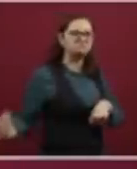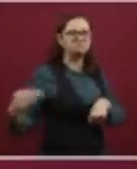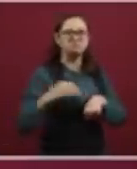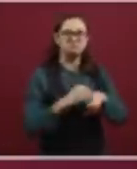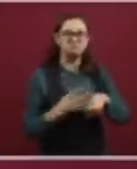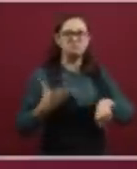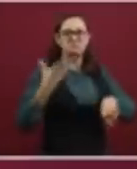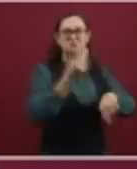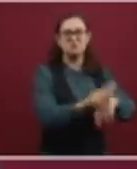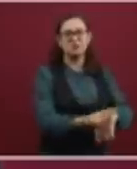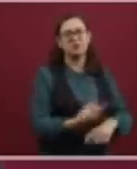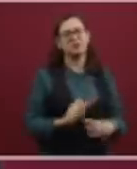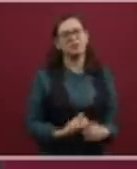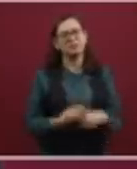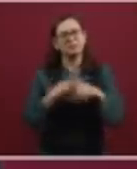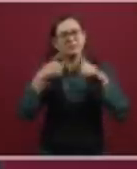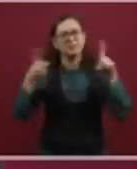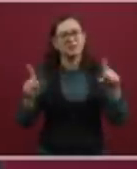En el caso de nosotros,